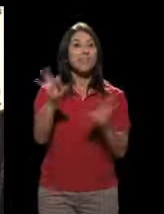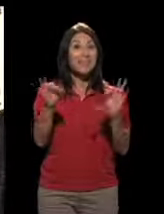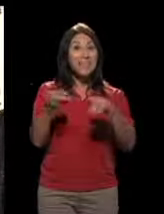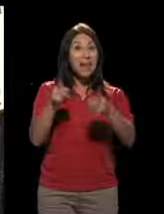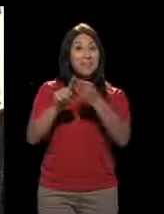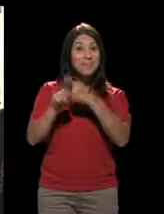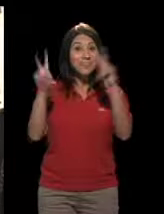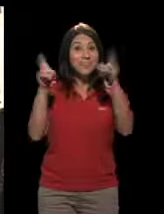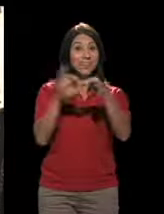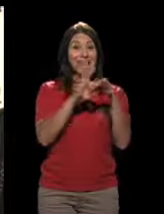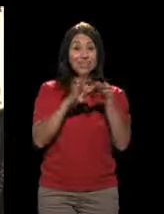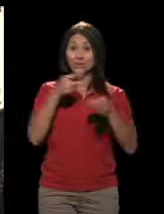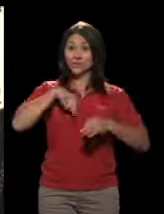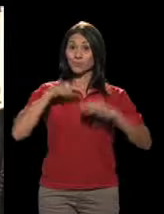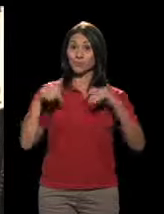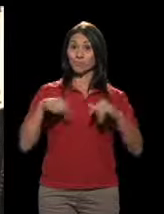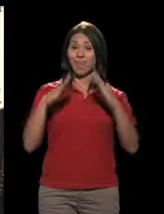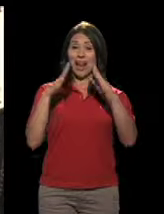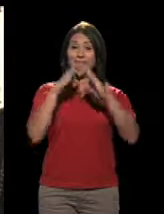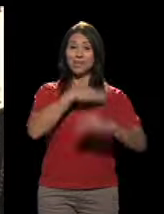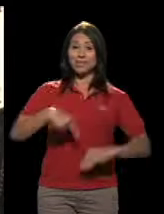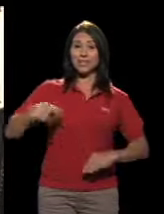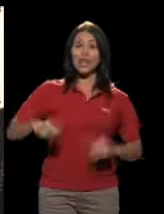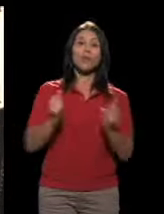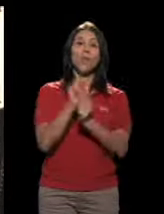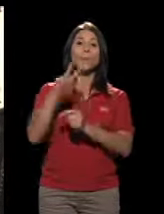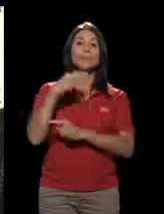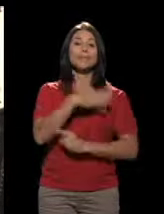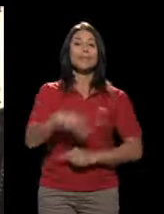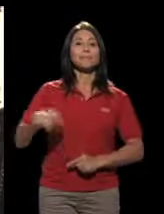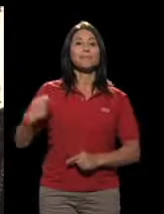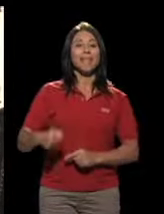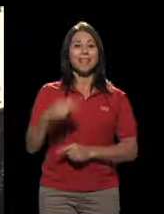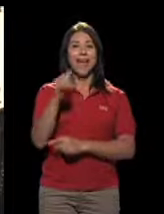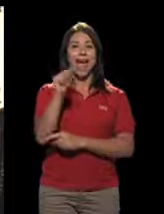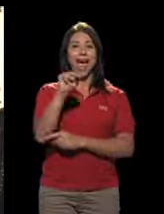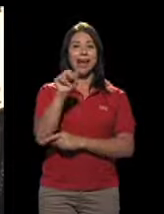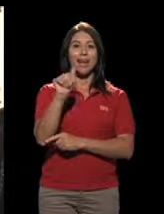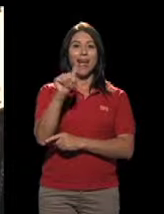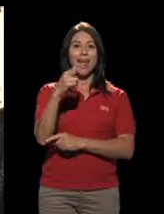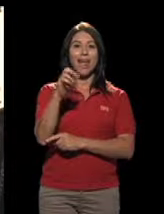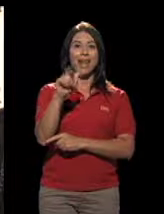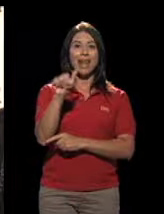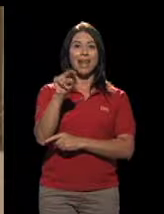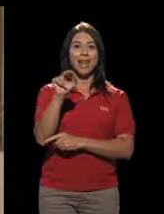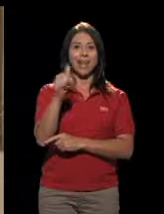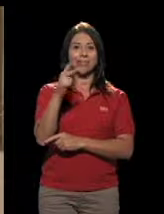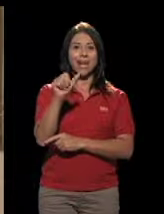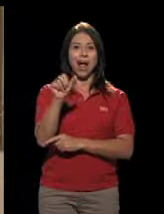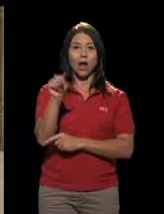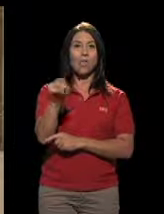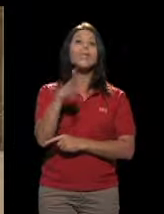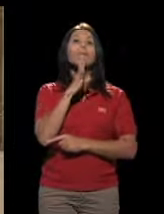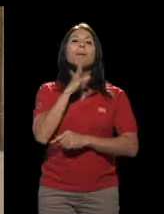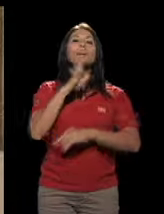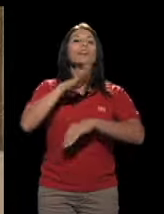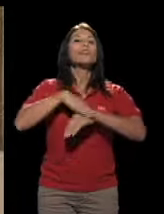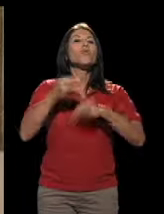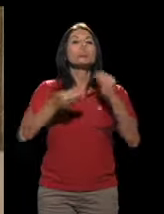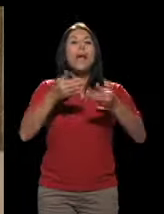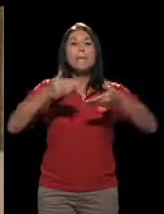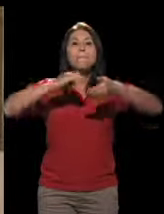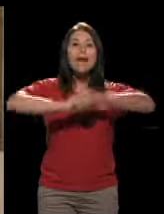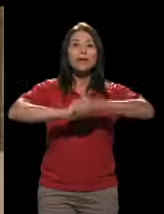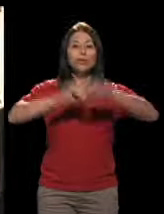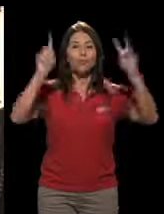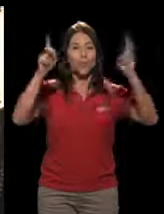¿Qué tal, amigos de Nexo? Nos encontramos en Casa Presidencial en compañía de la Vicepresidenta de la República, doña Ana Elena Chacón. Estaremos conversando sobre el Pacto por un